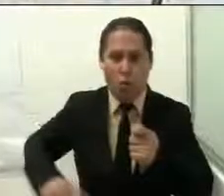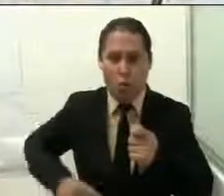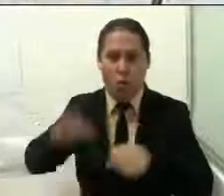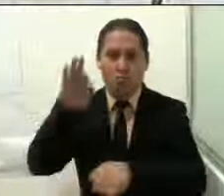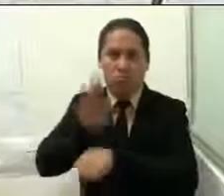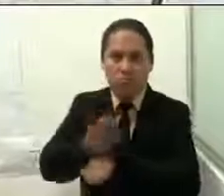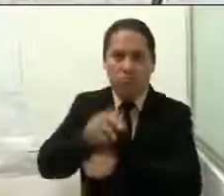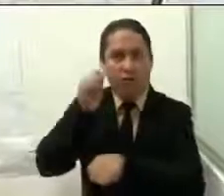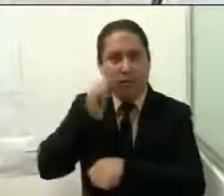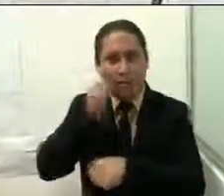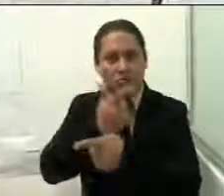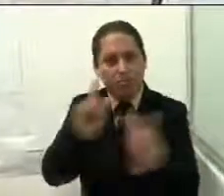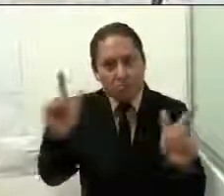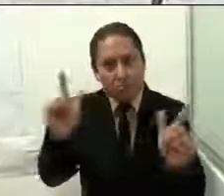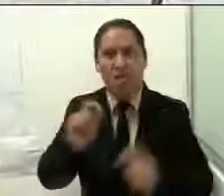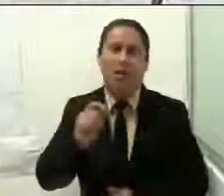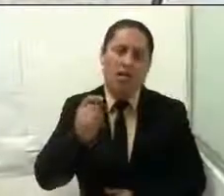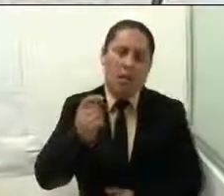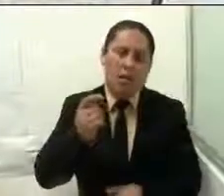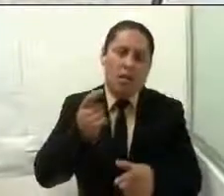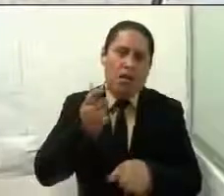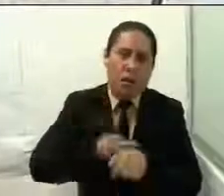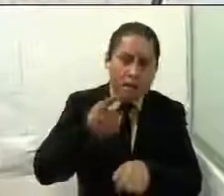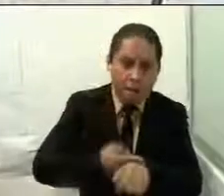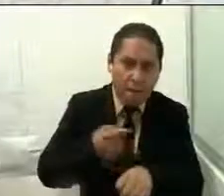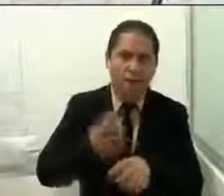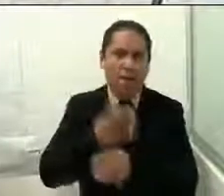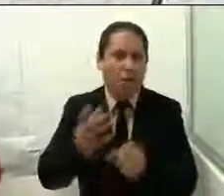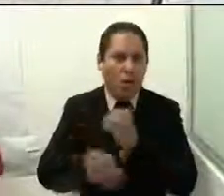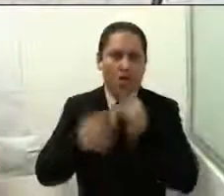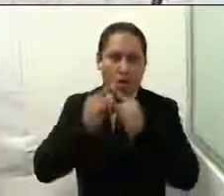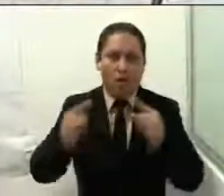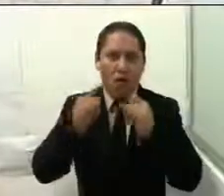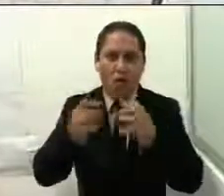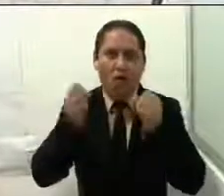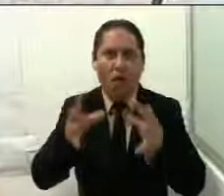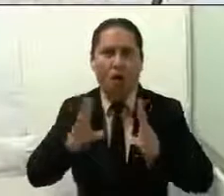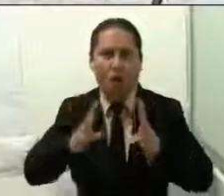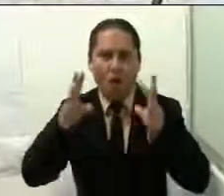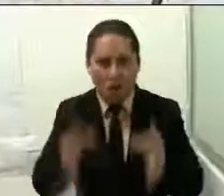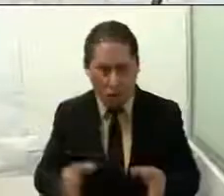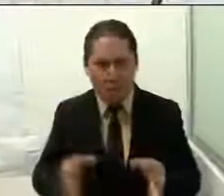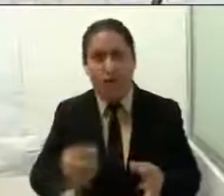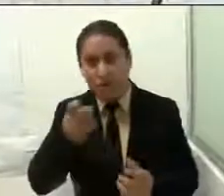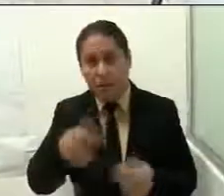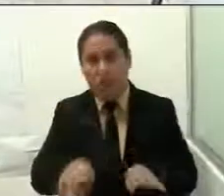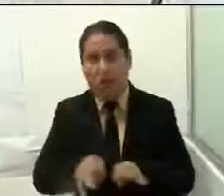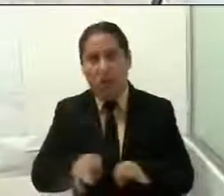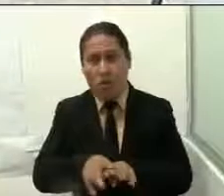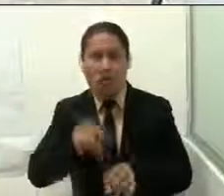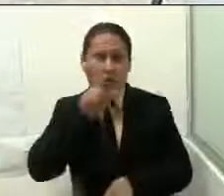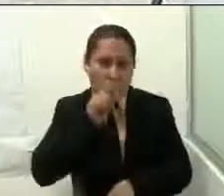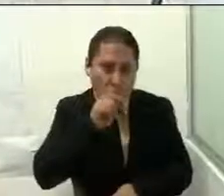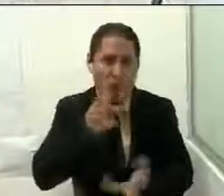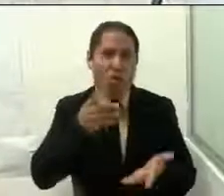estatus de libre en las enfermedades bajo campaña oficial para la producción avícola y porcícola